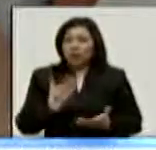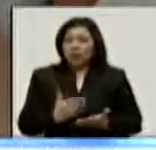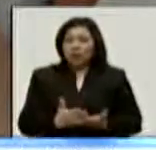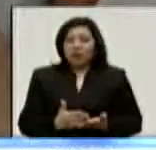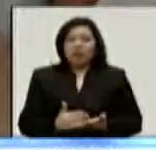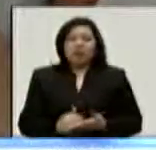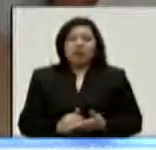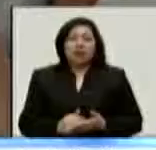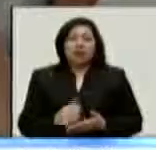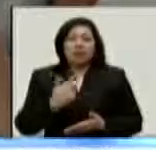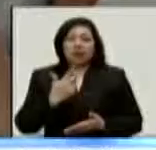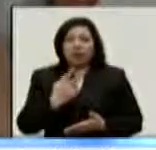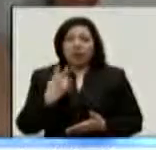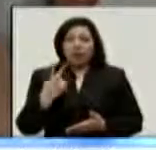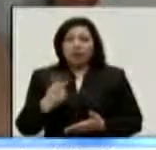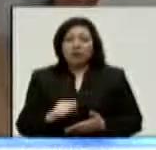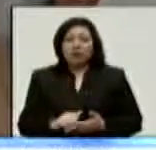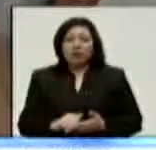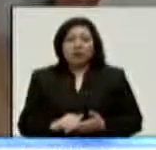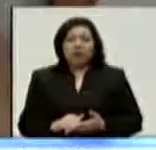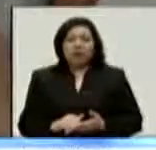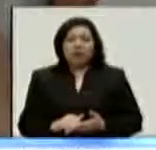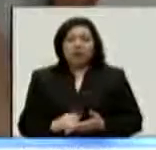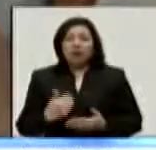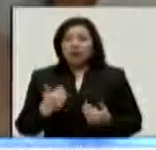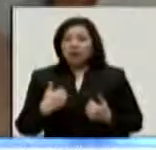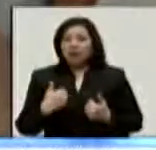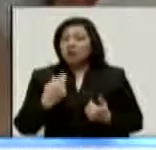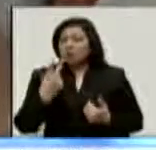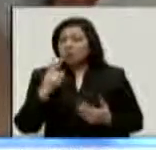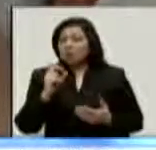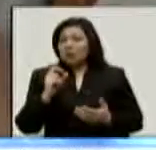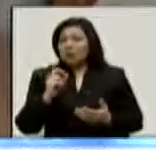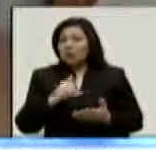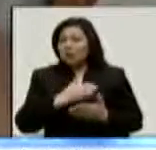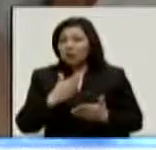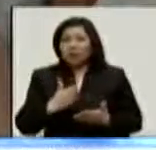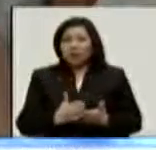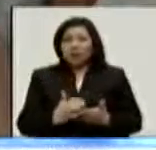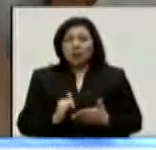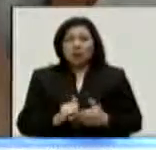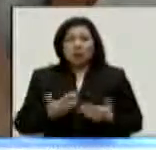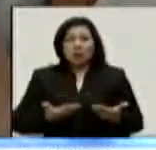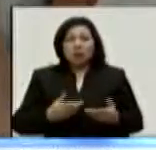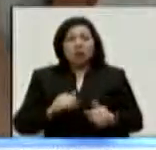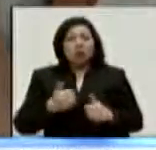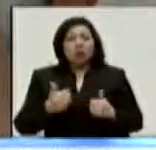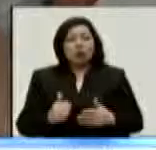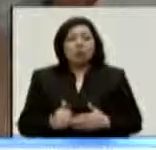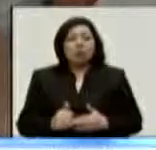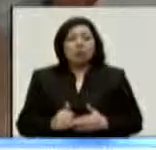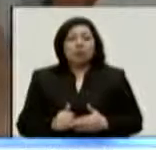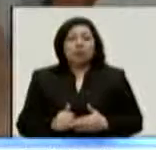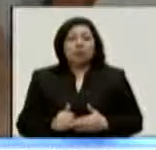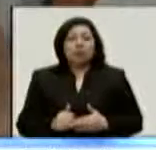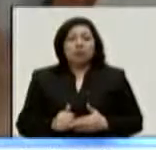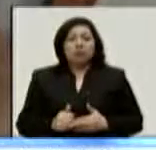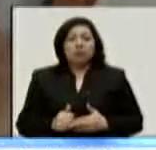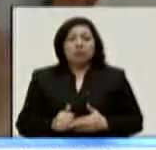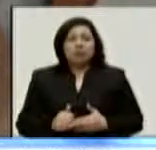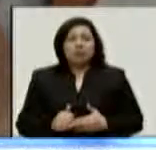que se dijo, de 32. Y unos pasivos de 20, en todo caso, restando uno y sumando el otro. Una empresa